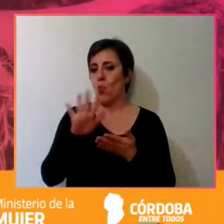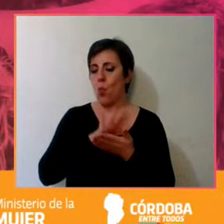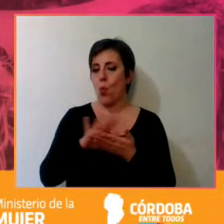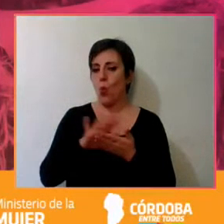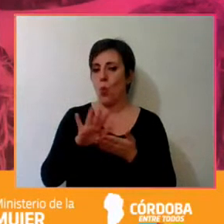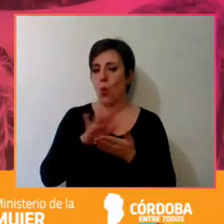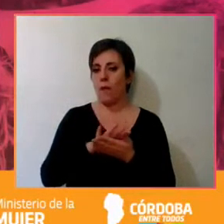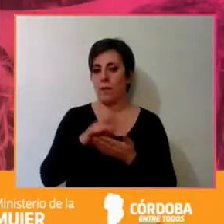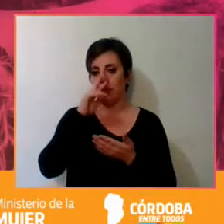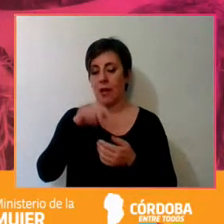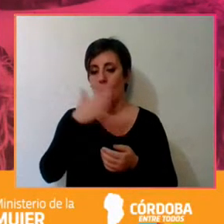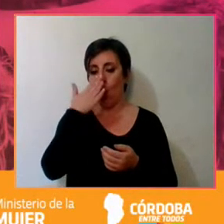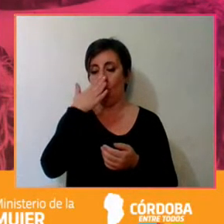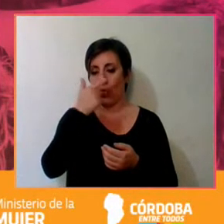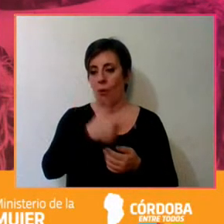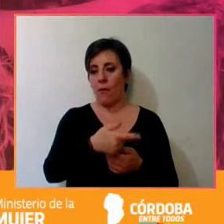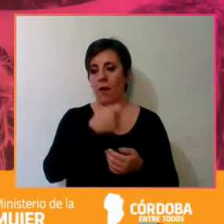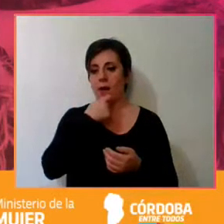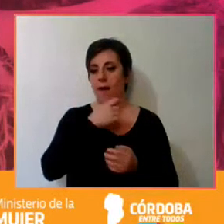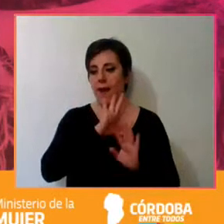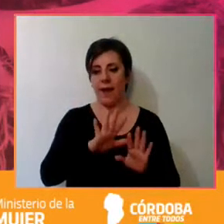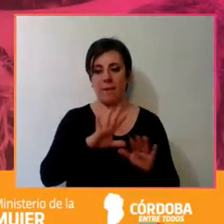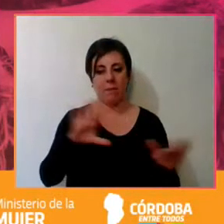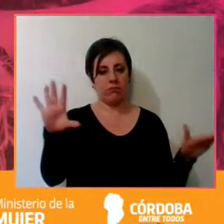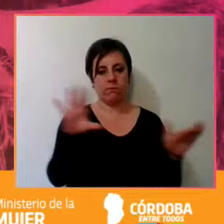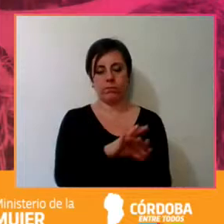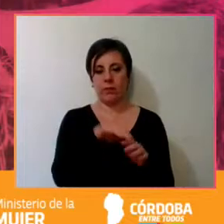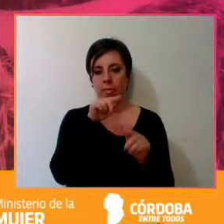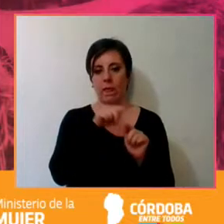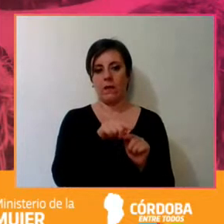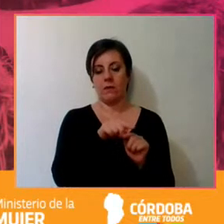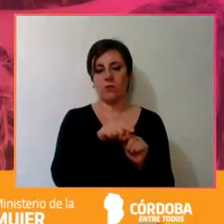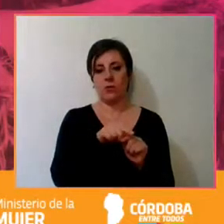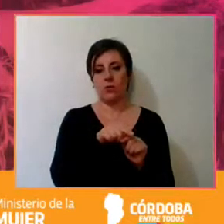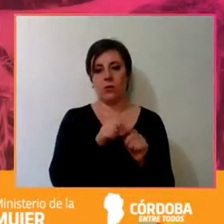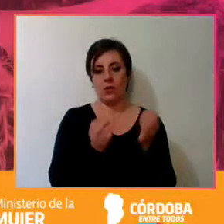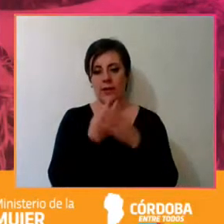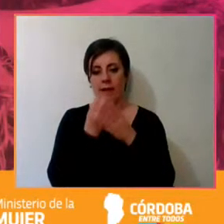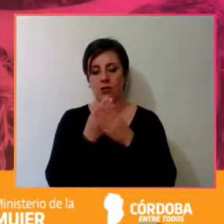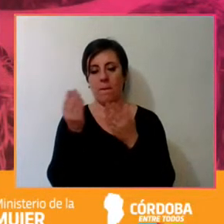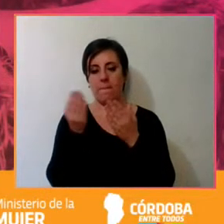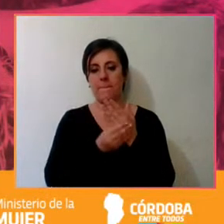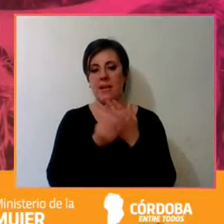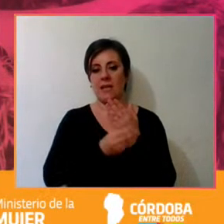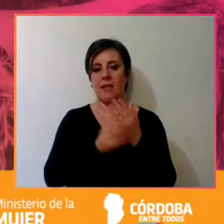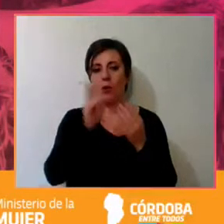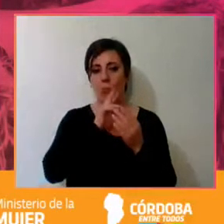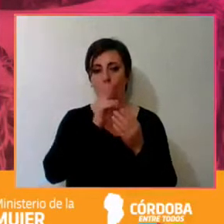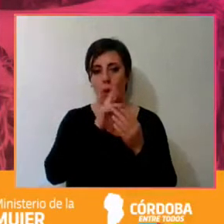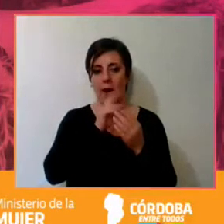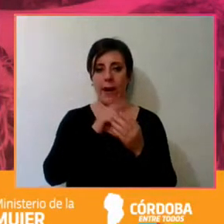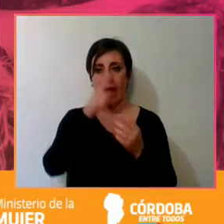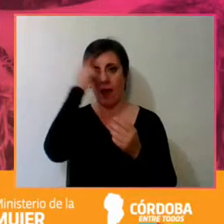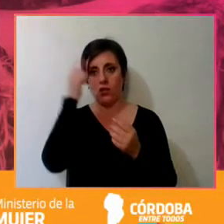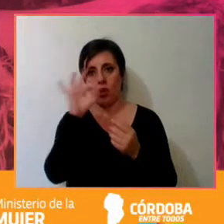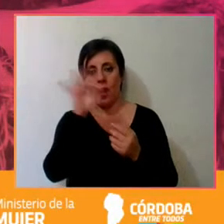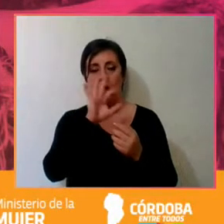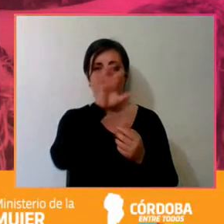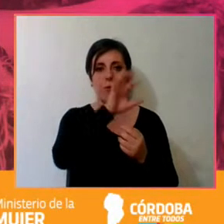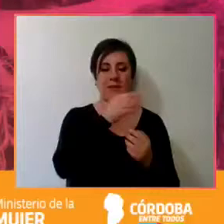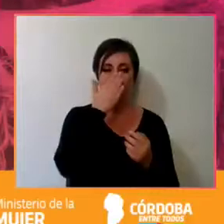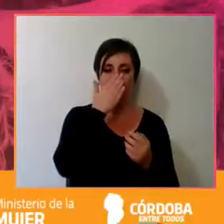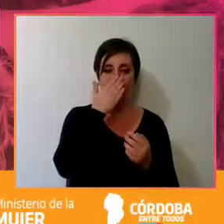provincia de Córdoba es un ejemplo concreto de eso. La creación de los ministerios de la mujer en el caso de Argentina, tanto el nacional como a nivel